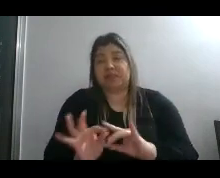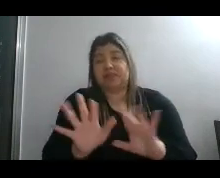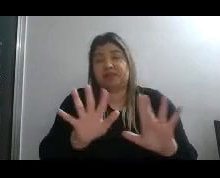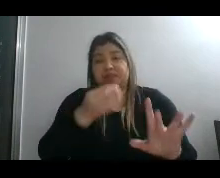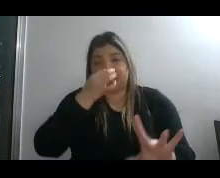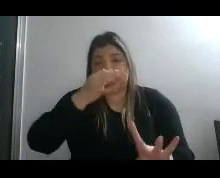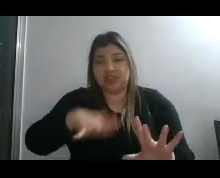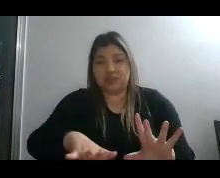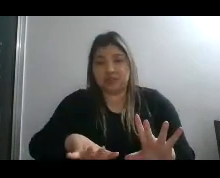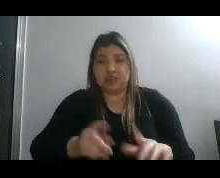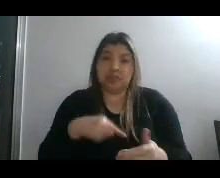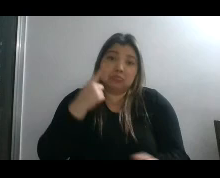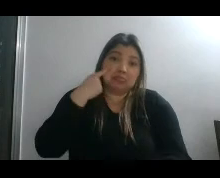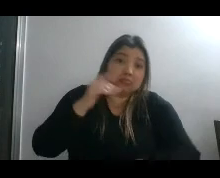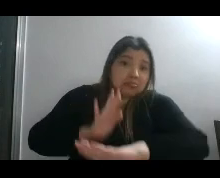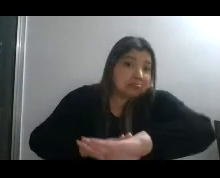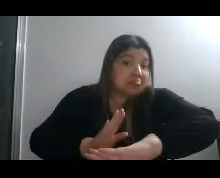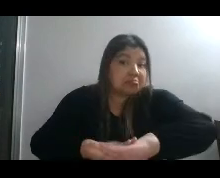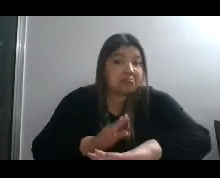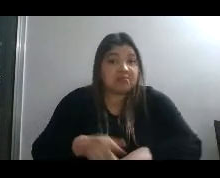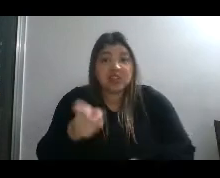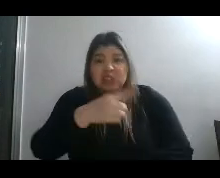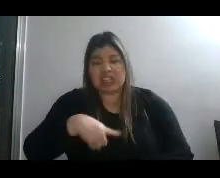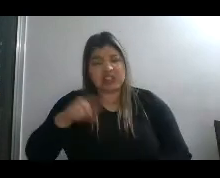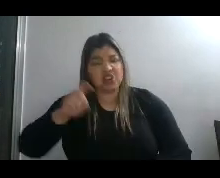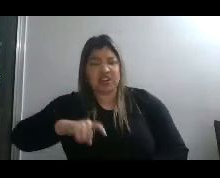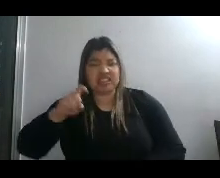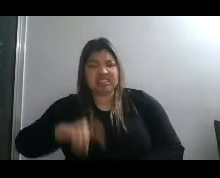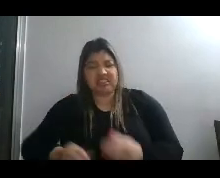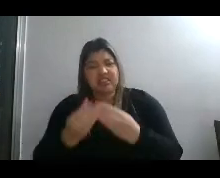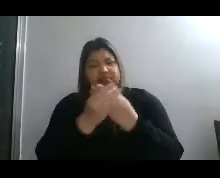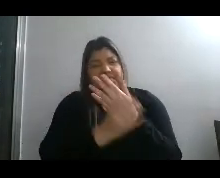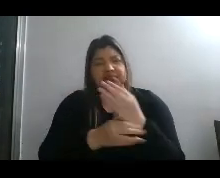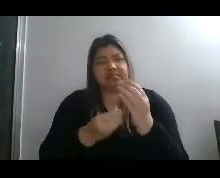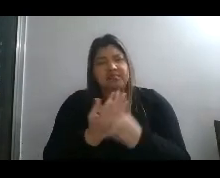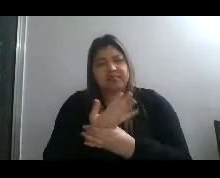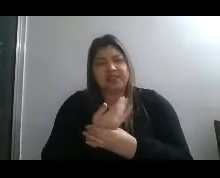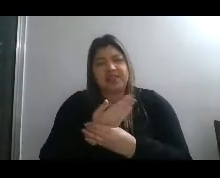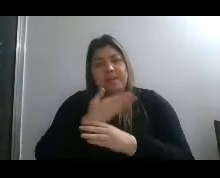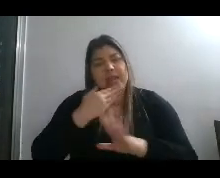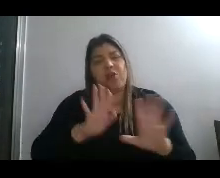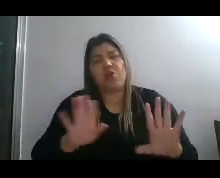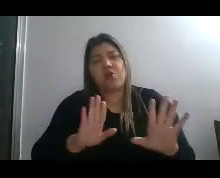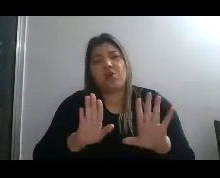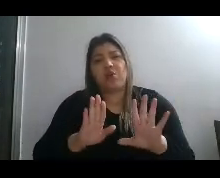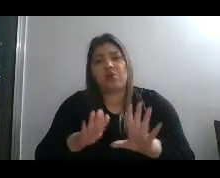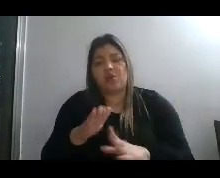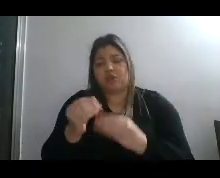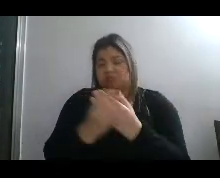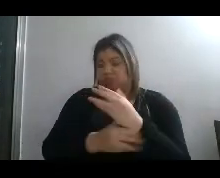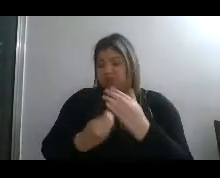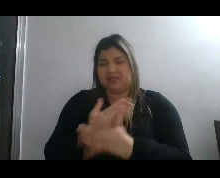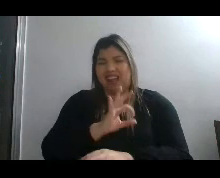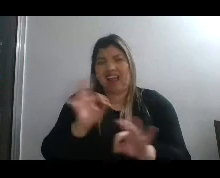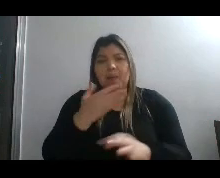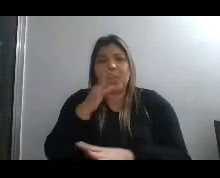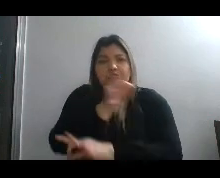invitación es, si su tarea no requiere el uso de guantes, fomente más bien el lavado de manos con agua y